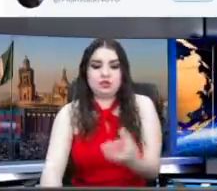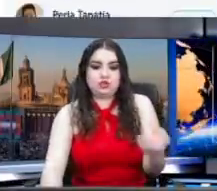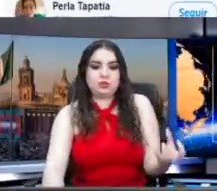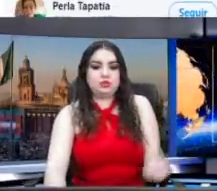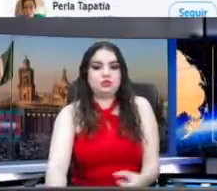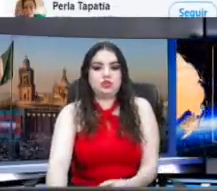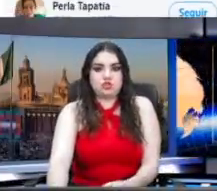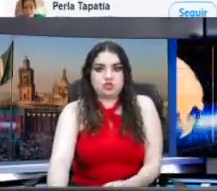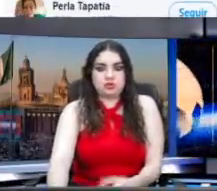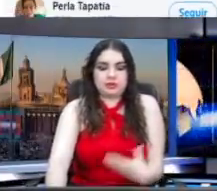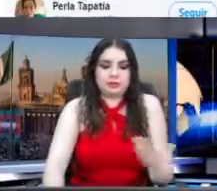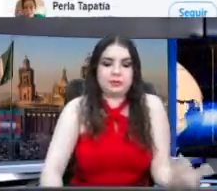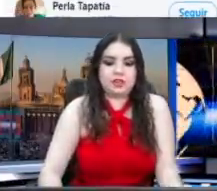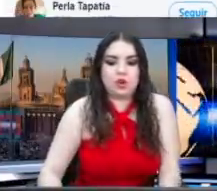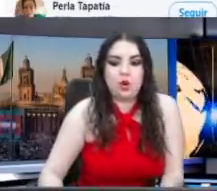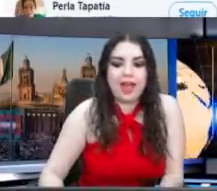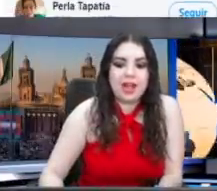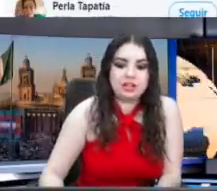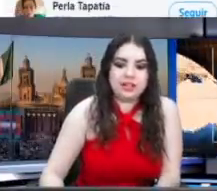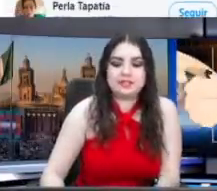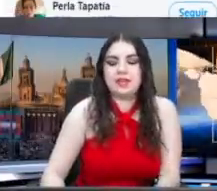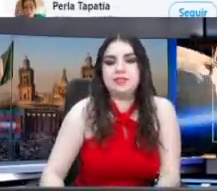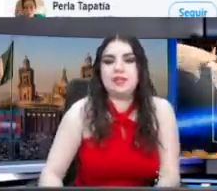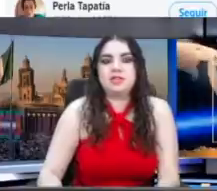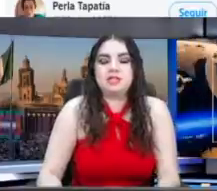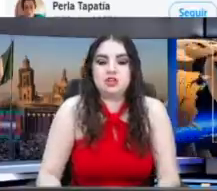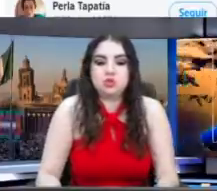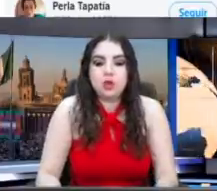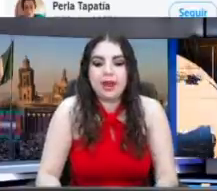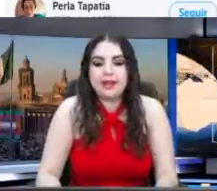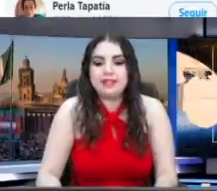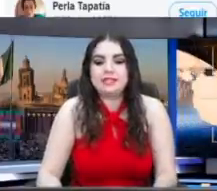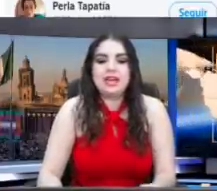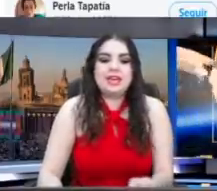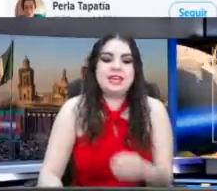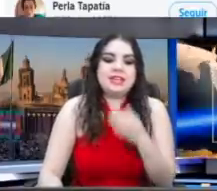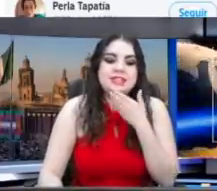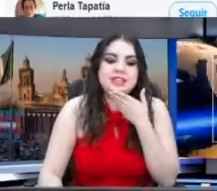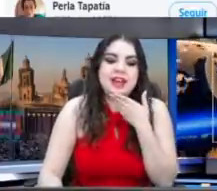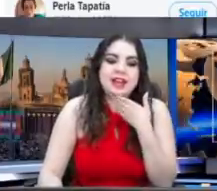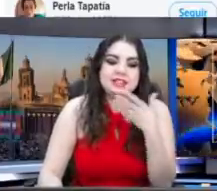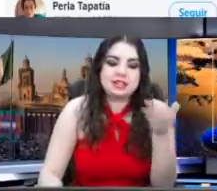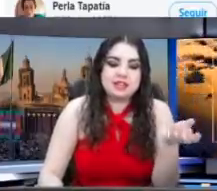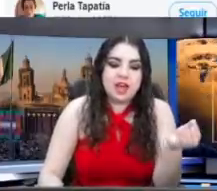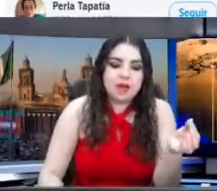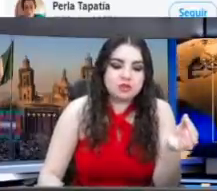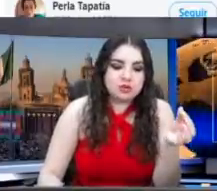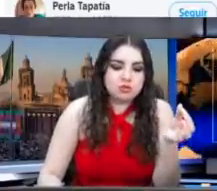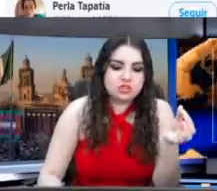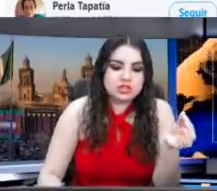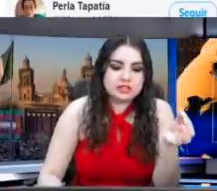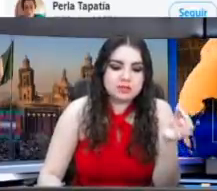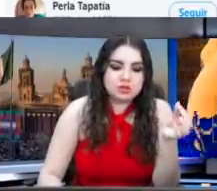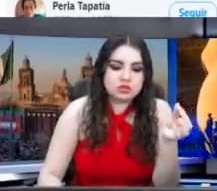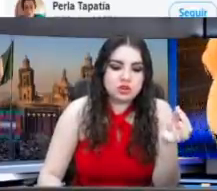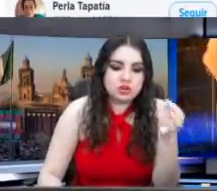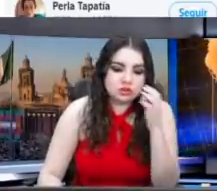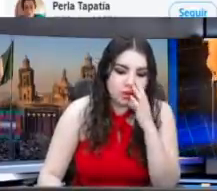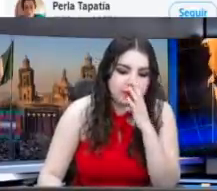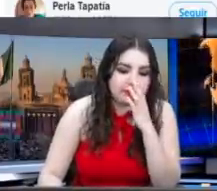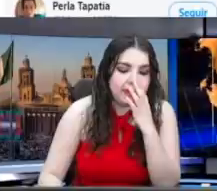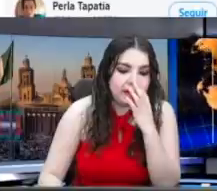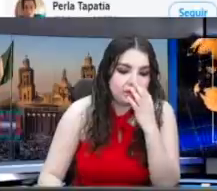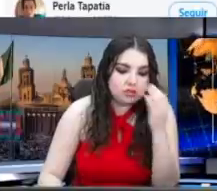de estos productos con altas cantidades de azúcares y de grasas. Son muchísimos